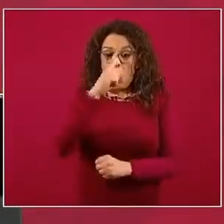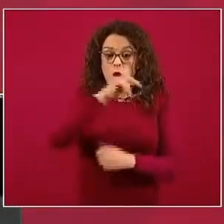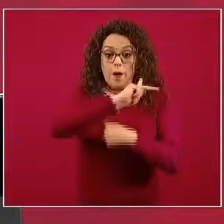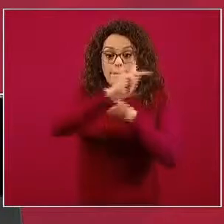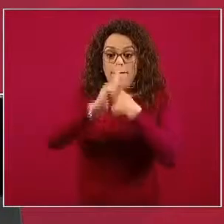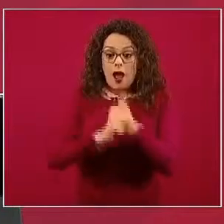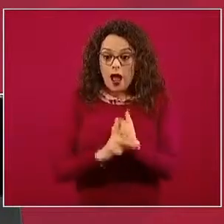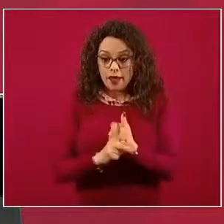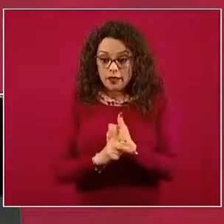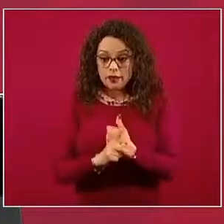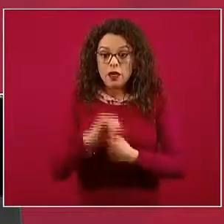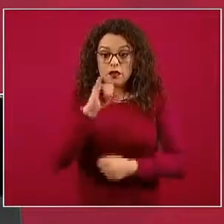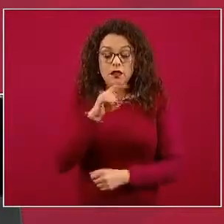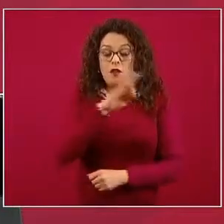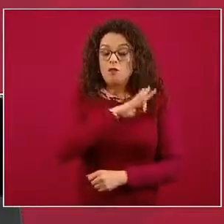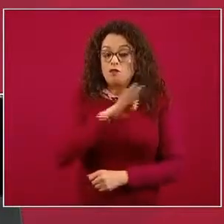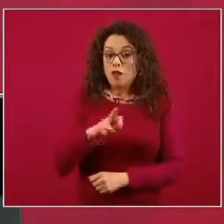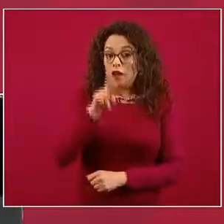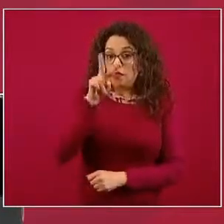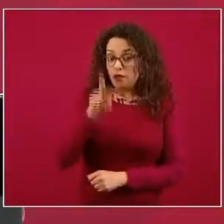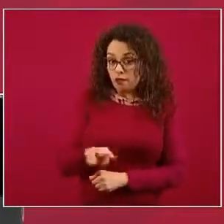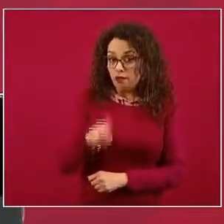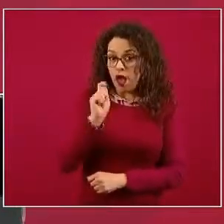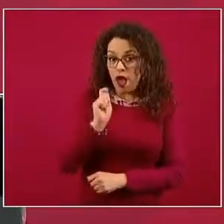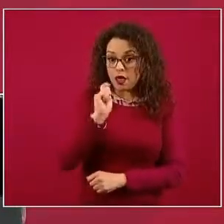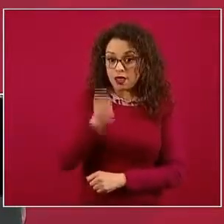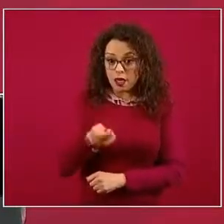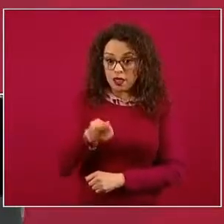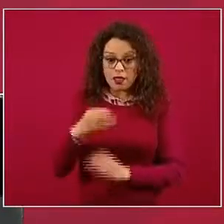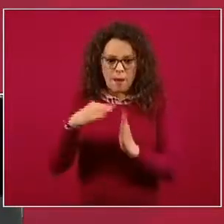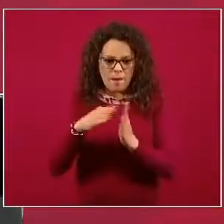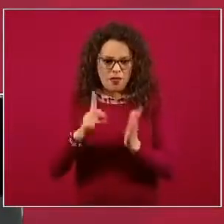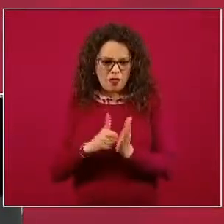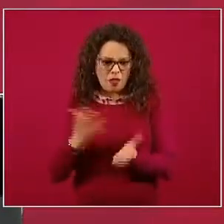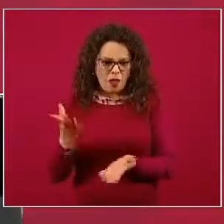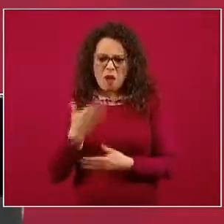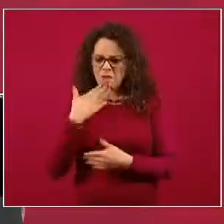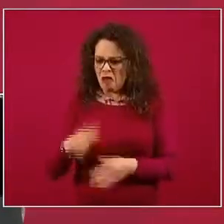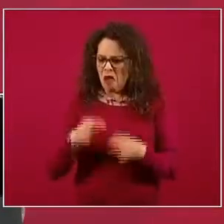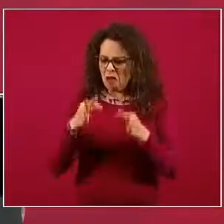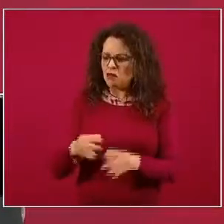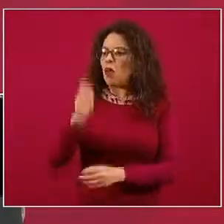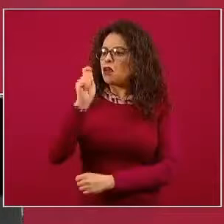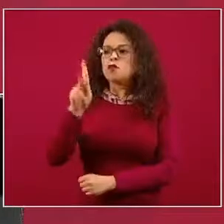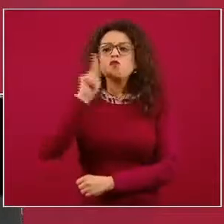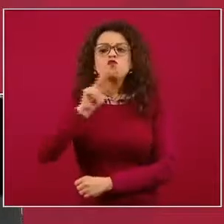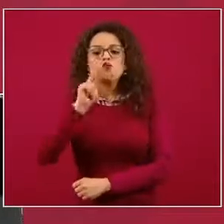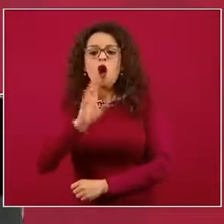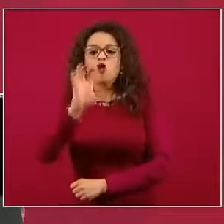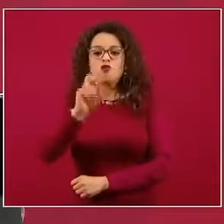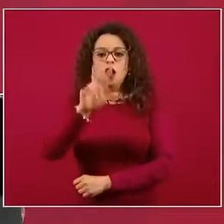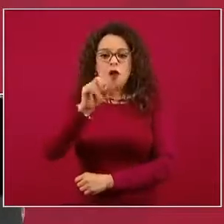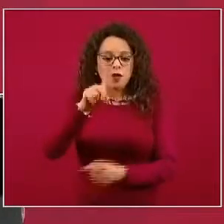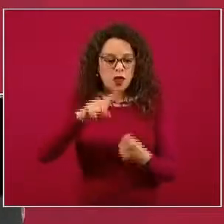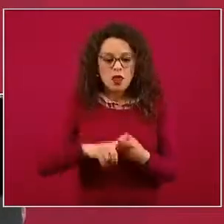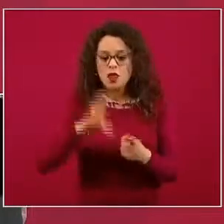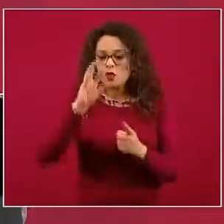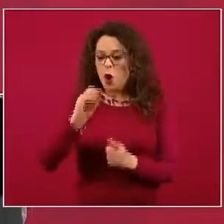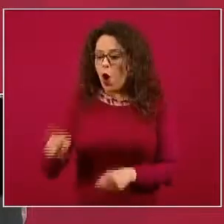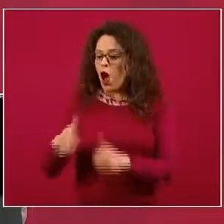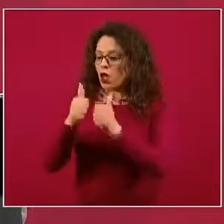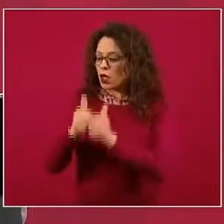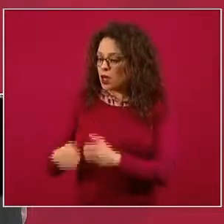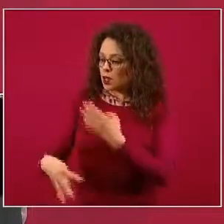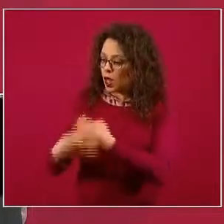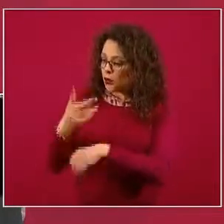realmente pudiera ser un mecanismo atenuador el hecho de que se le exija pruebas de COVID o cuarentenas a